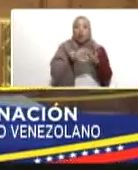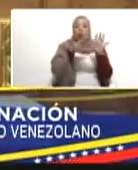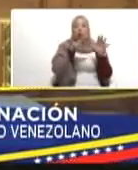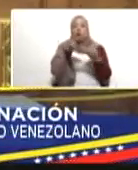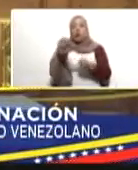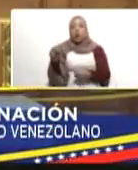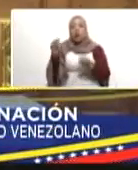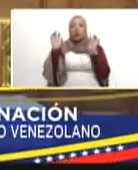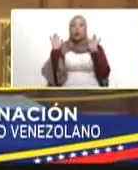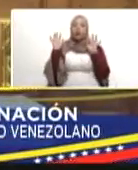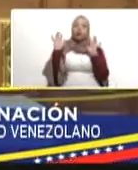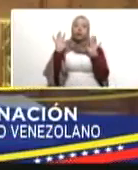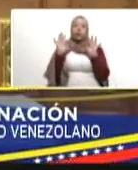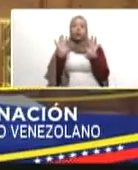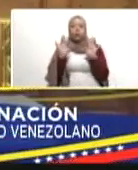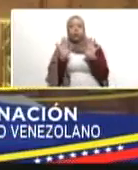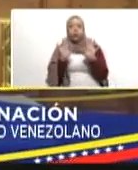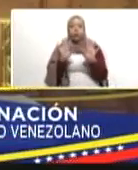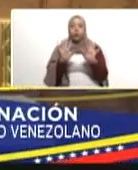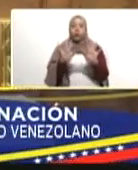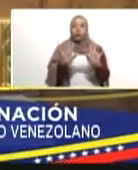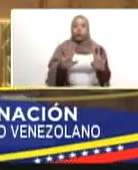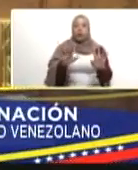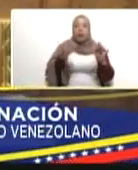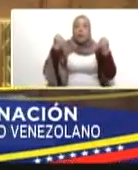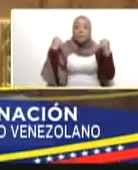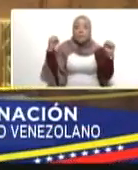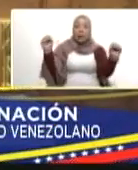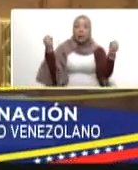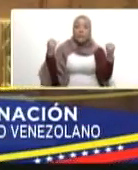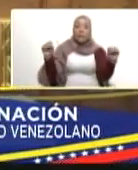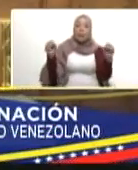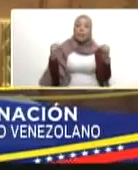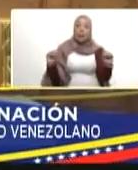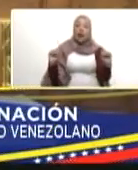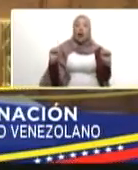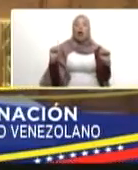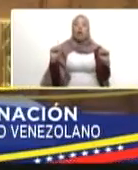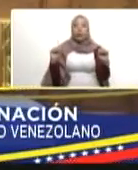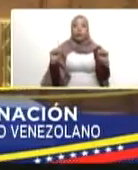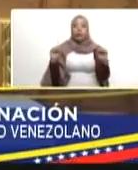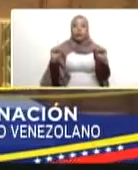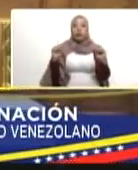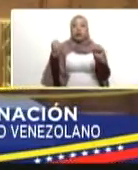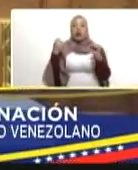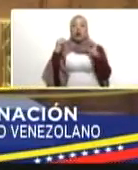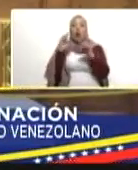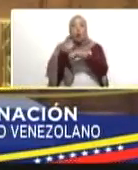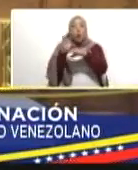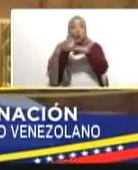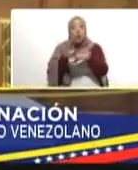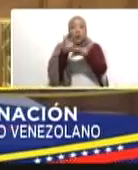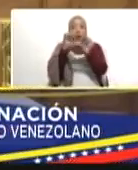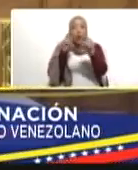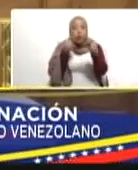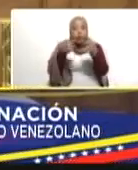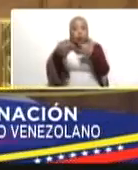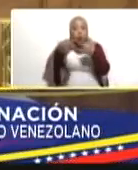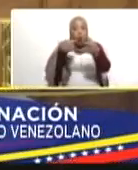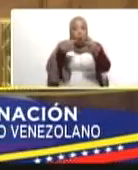combatientes equipados y entrenados para efectuar patrullaje control de